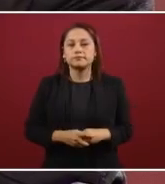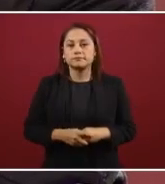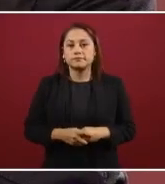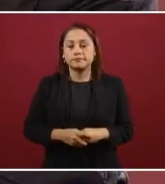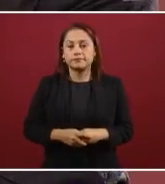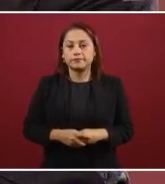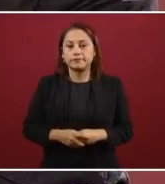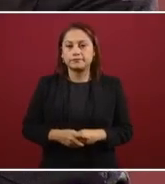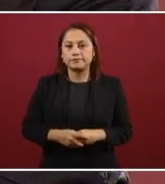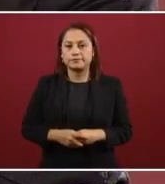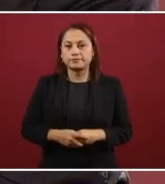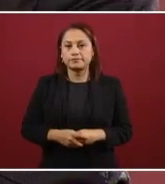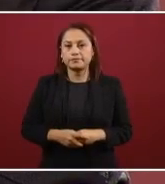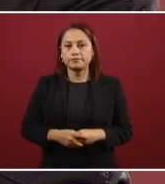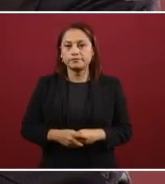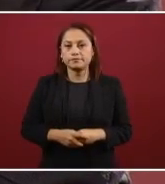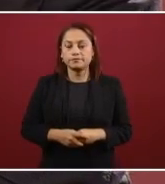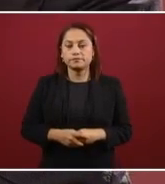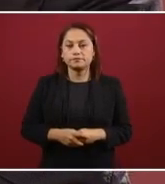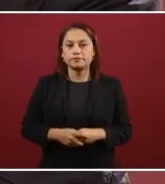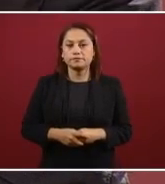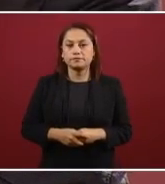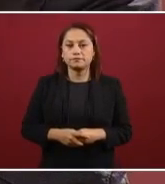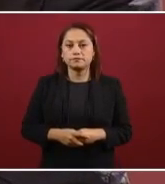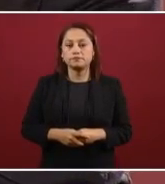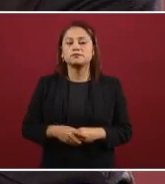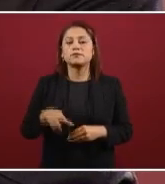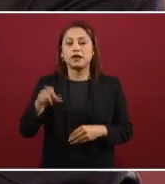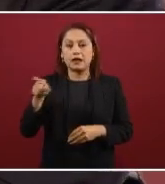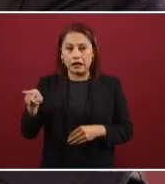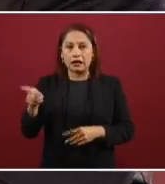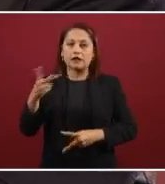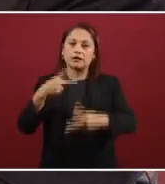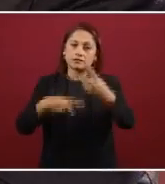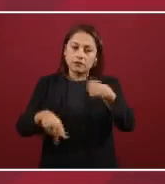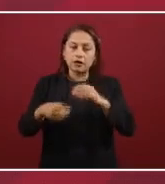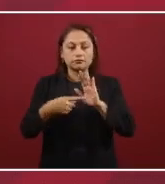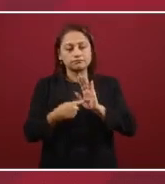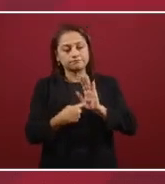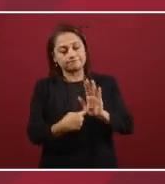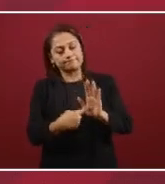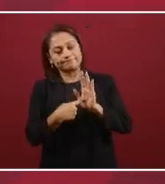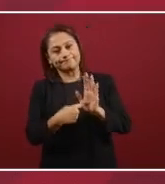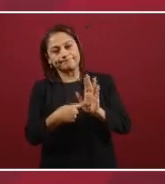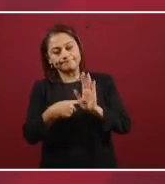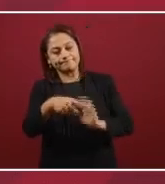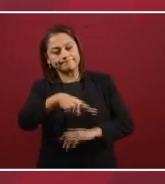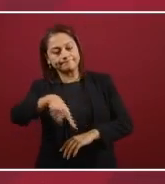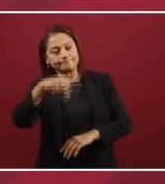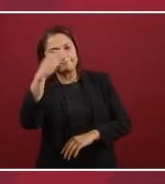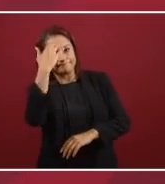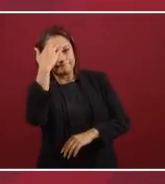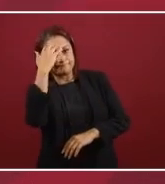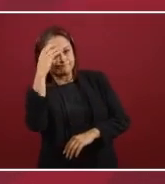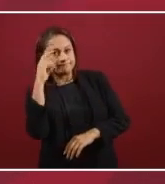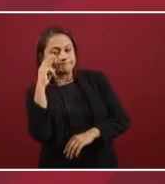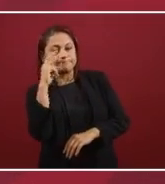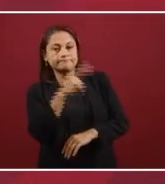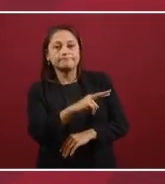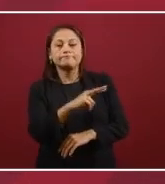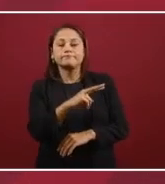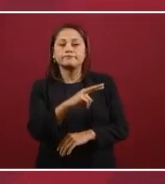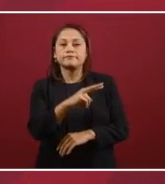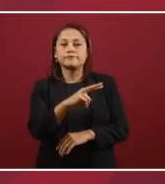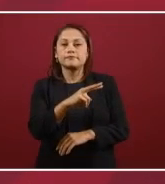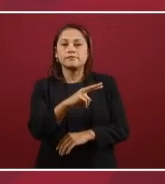también nos den a conocer cómo va